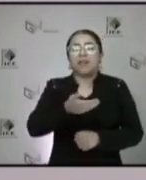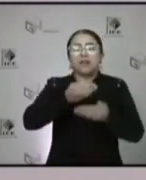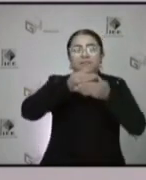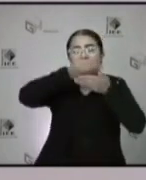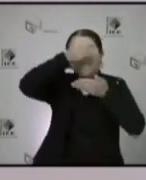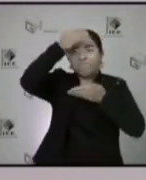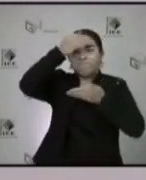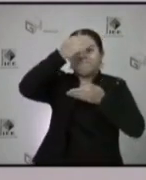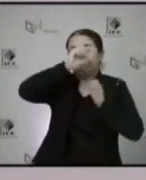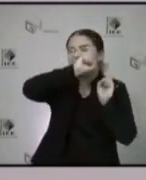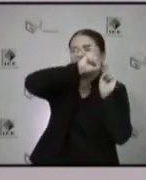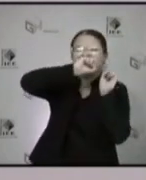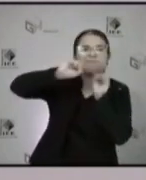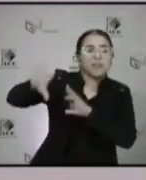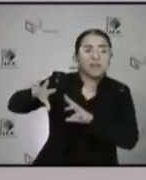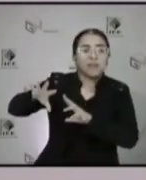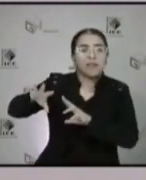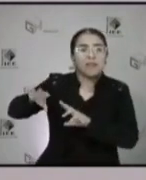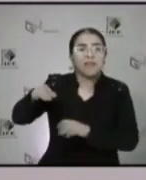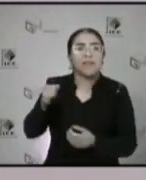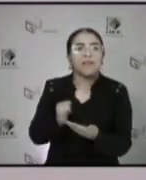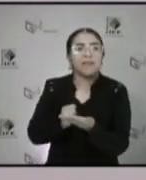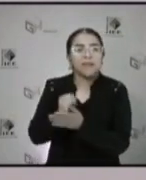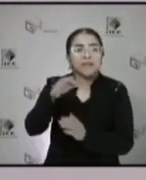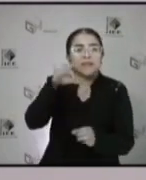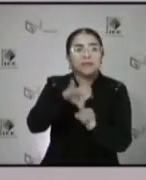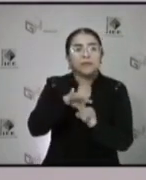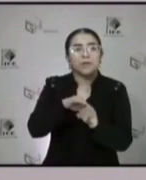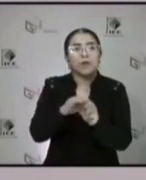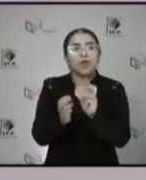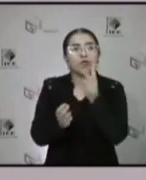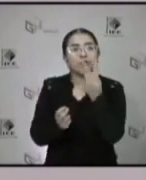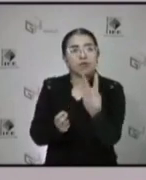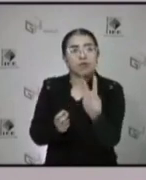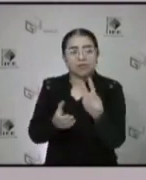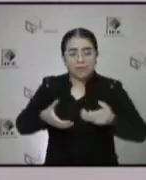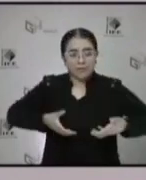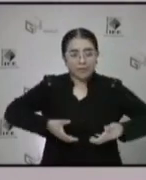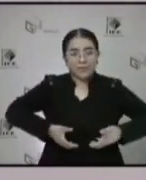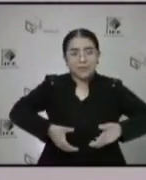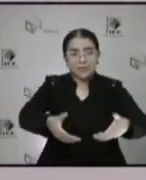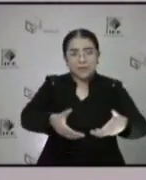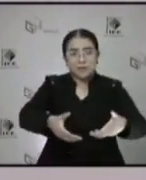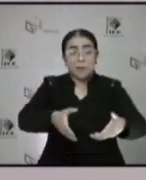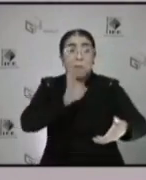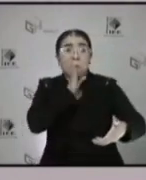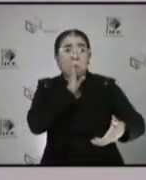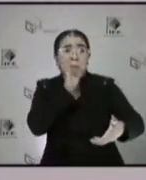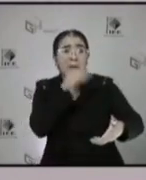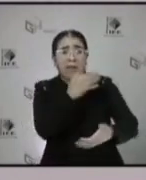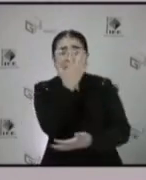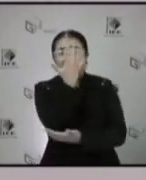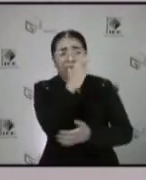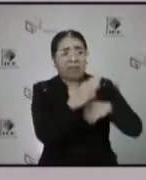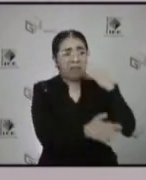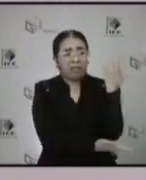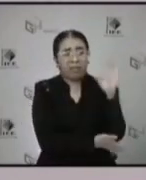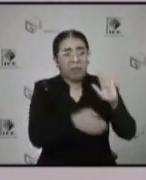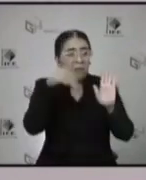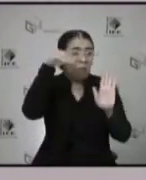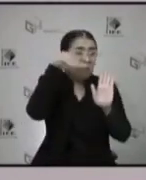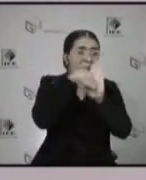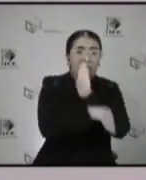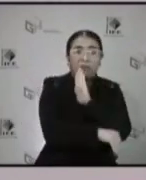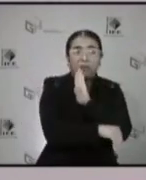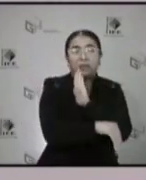máscaras, en esta elección solo hay dos caminos, el que nos lleva a la destrucción del medio ambiente o a